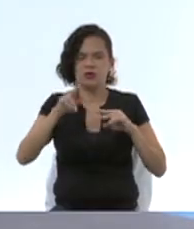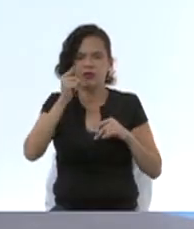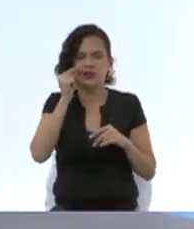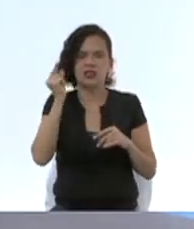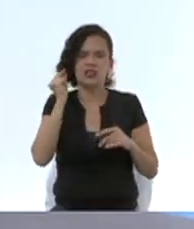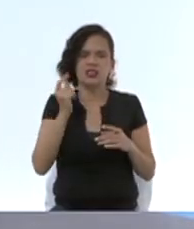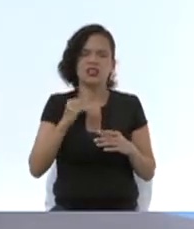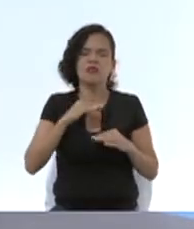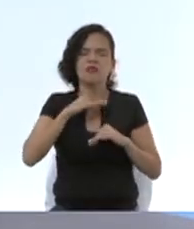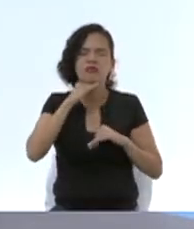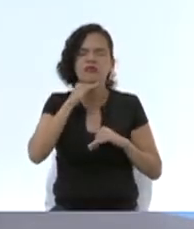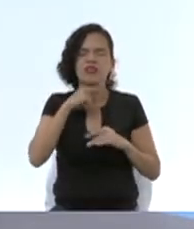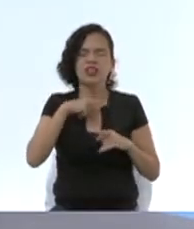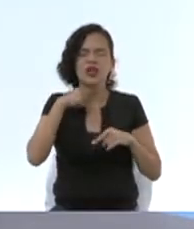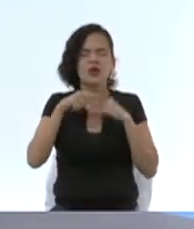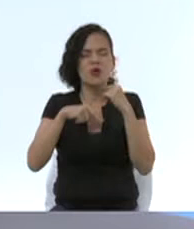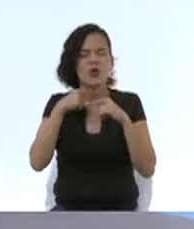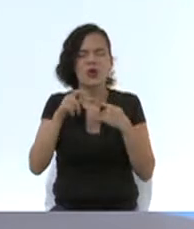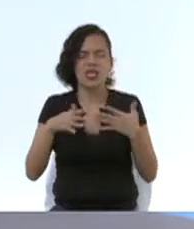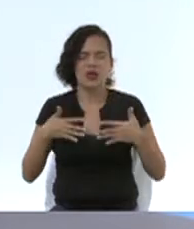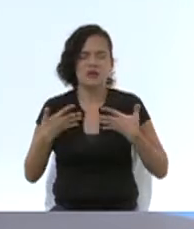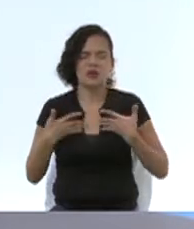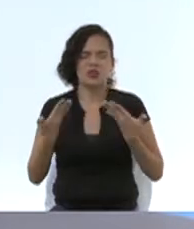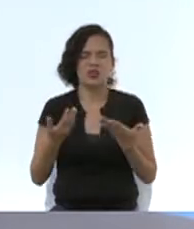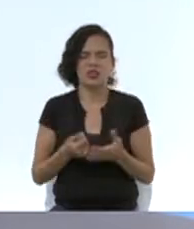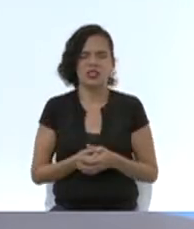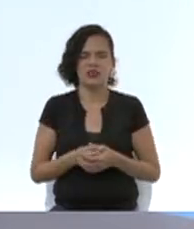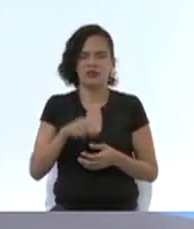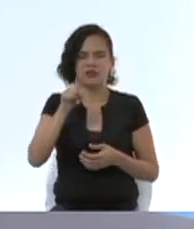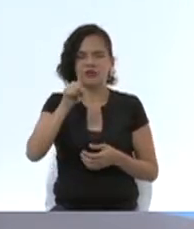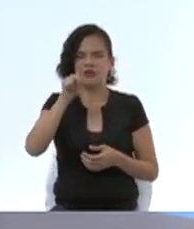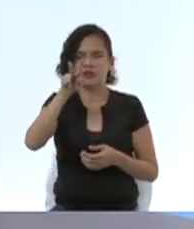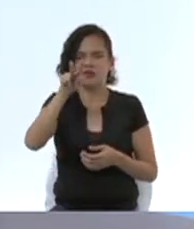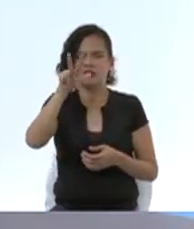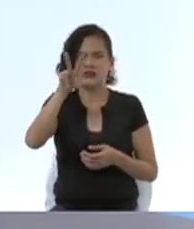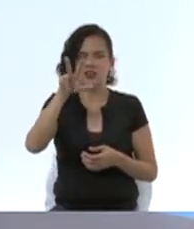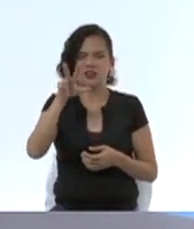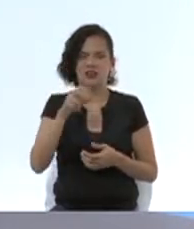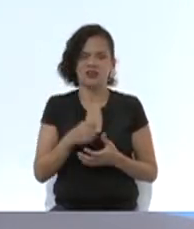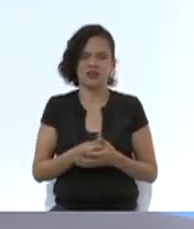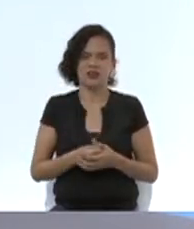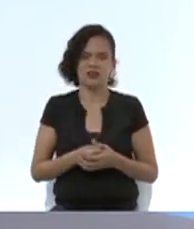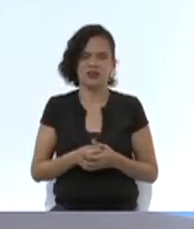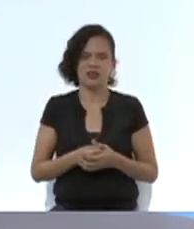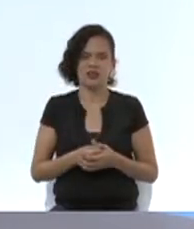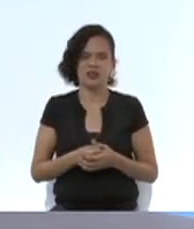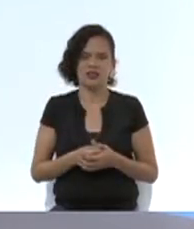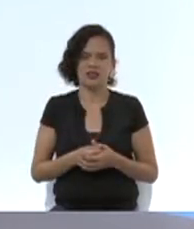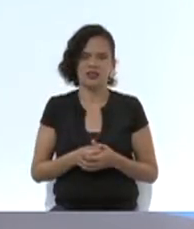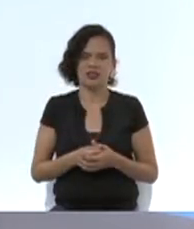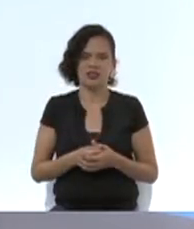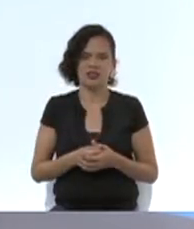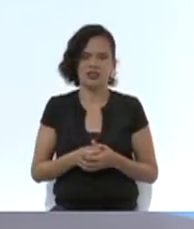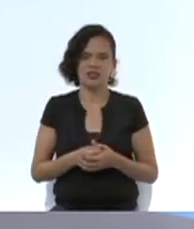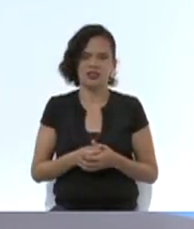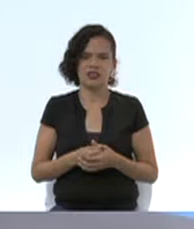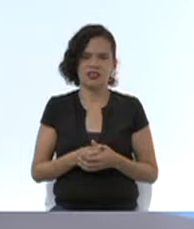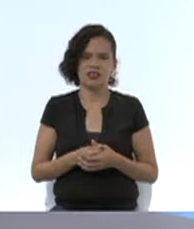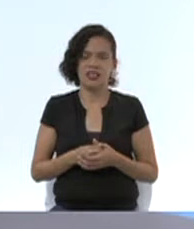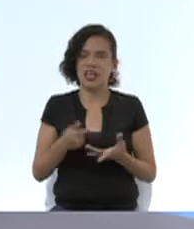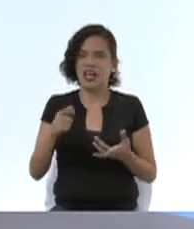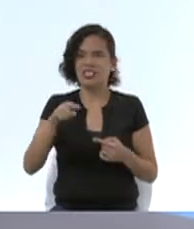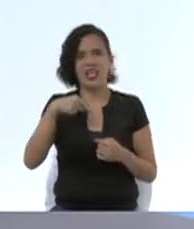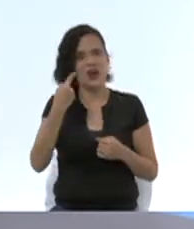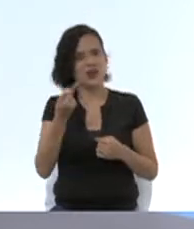llenas de colores, llenos de vida, llenos de emociones. A la cuenta de 3, 1, 2 y... 3. Y hasta